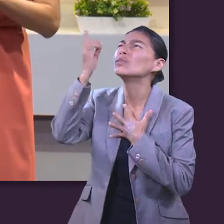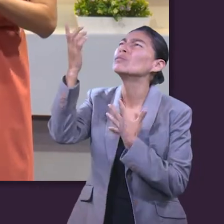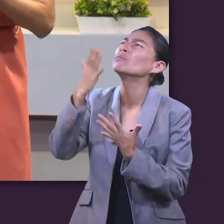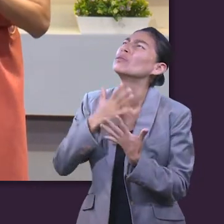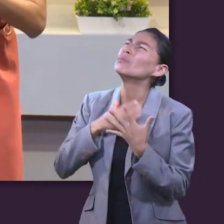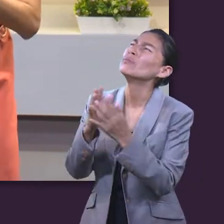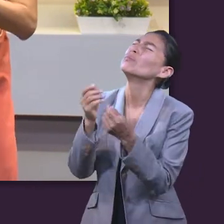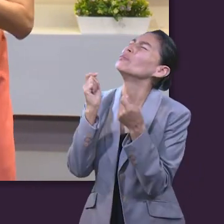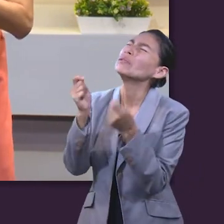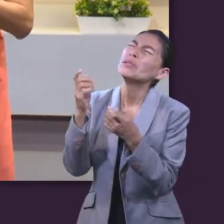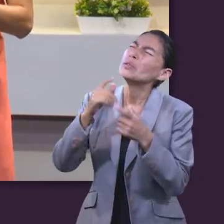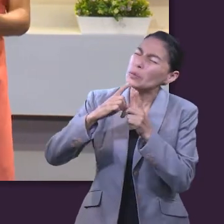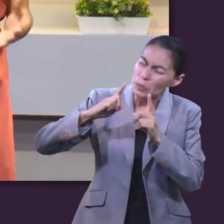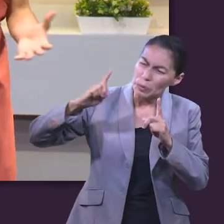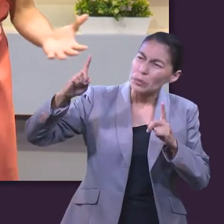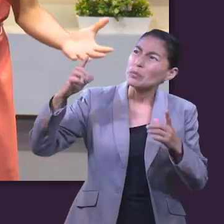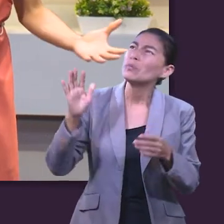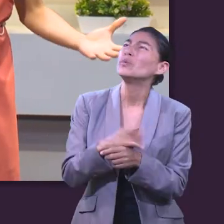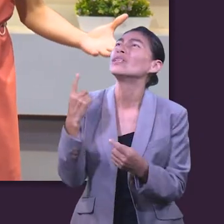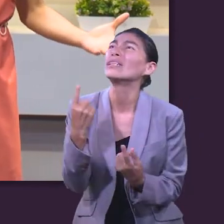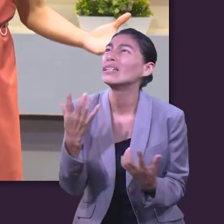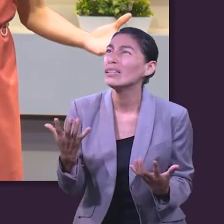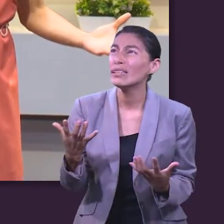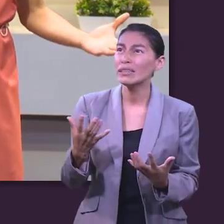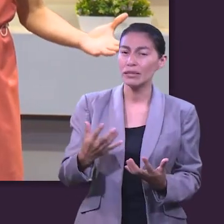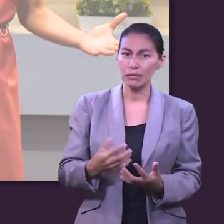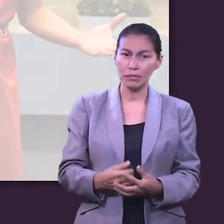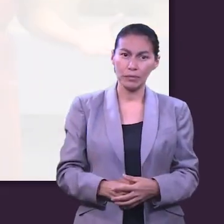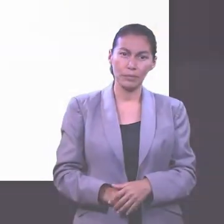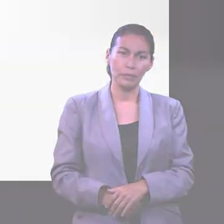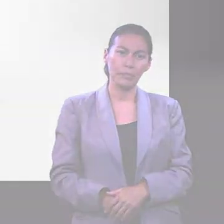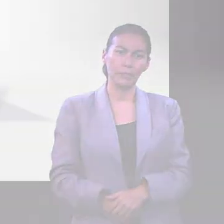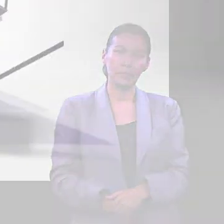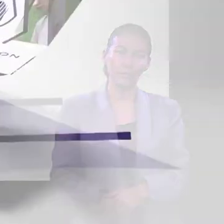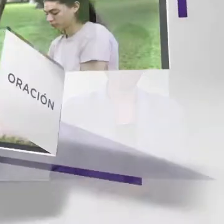Dios mío, Dios mío, ¿por qué me has desamparado?